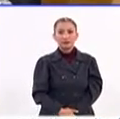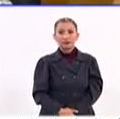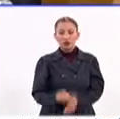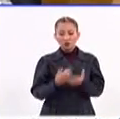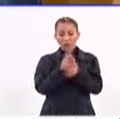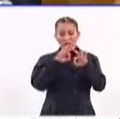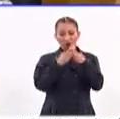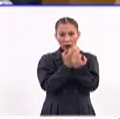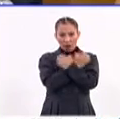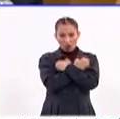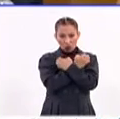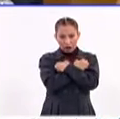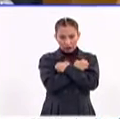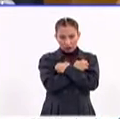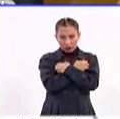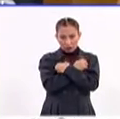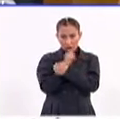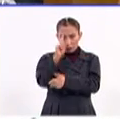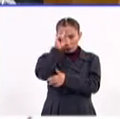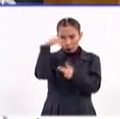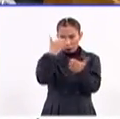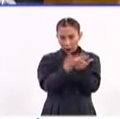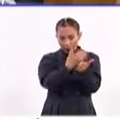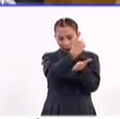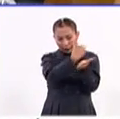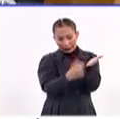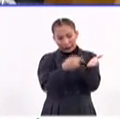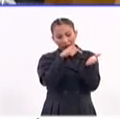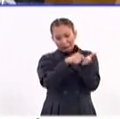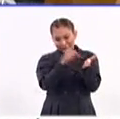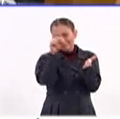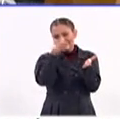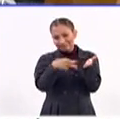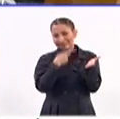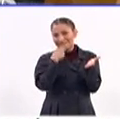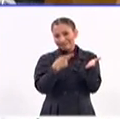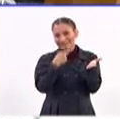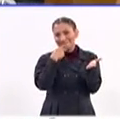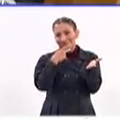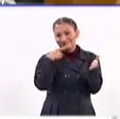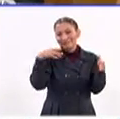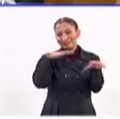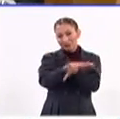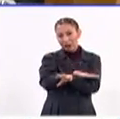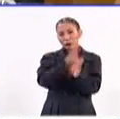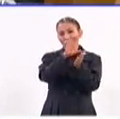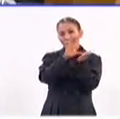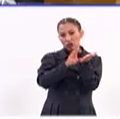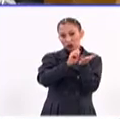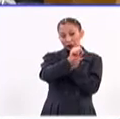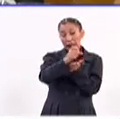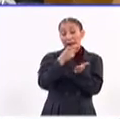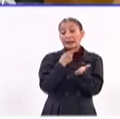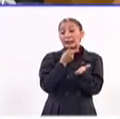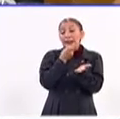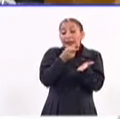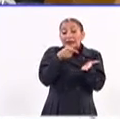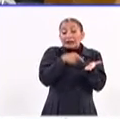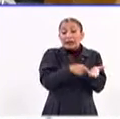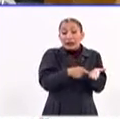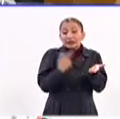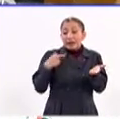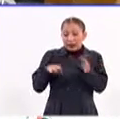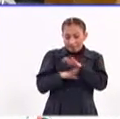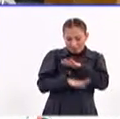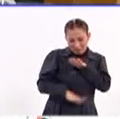nuevo modelo educativo que se propone pasa por esta reforma constitucional que propone que